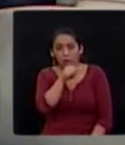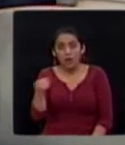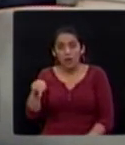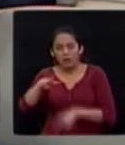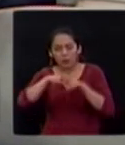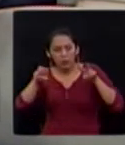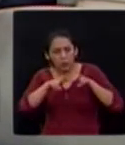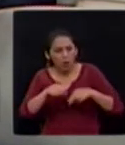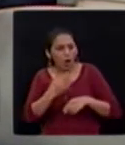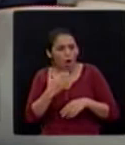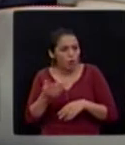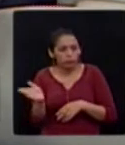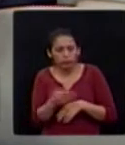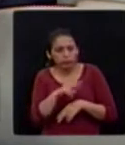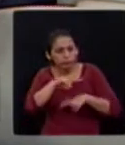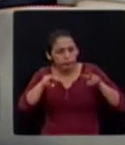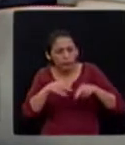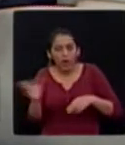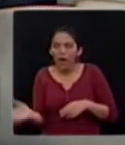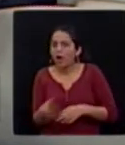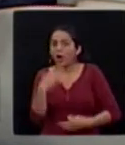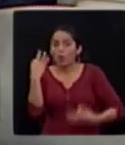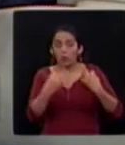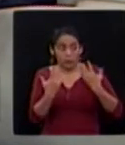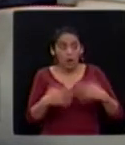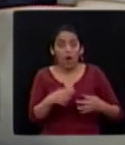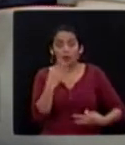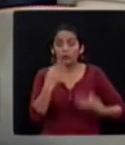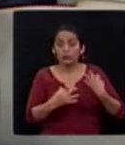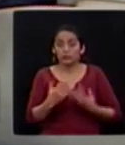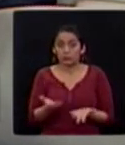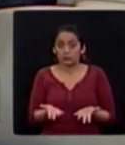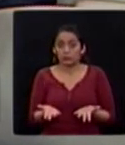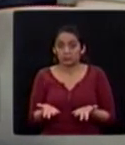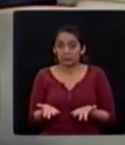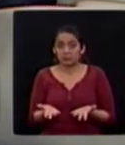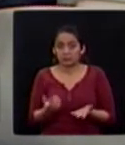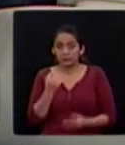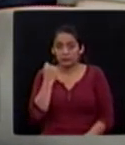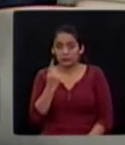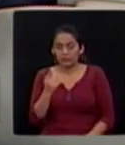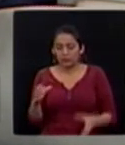afrontando un proceso penal. Entonces, en ese sentido, esas comisiones tienen que tener